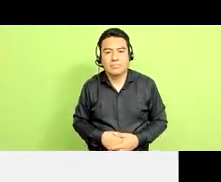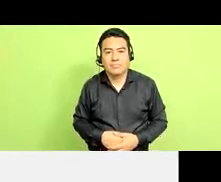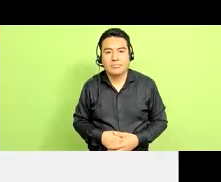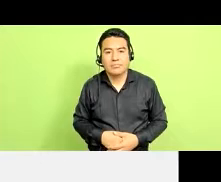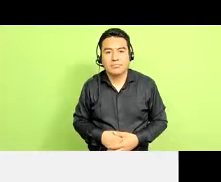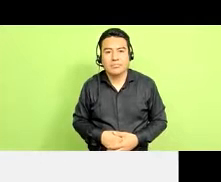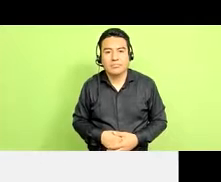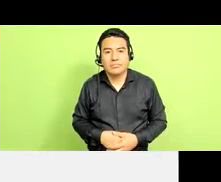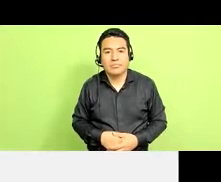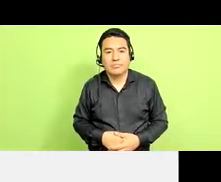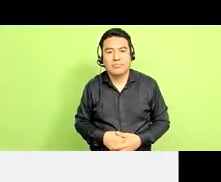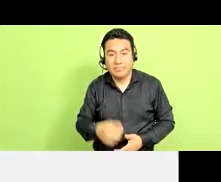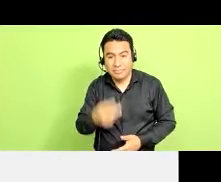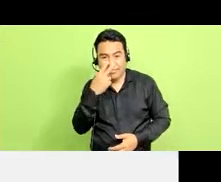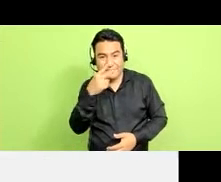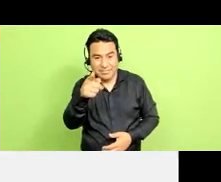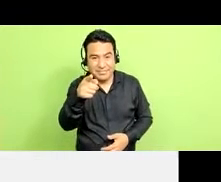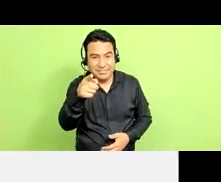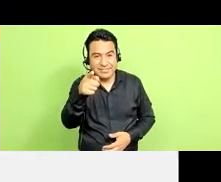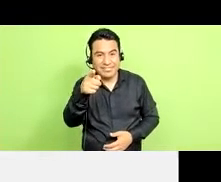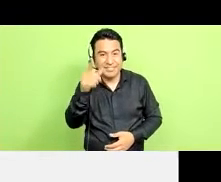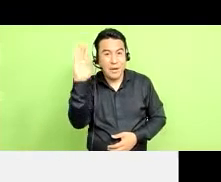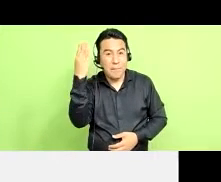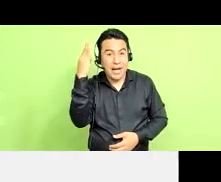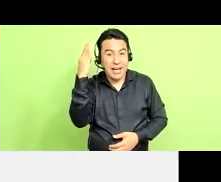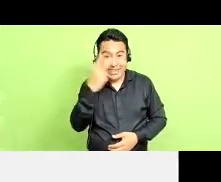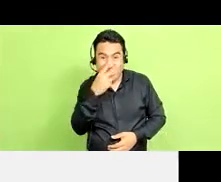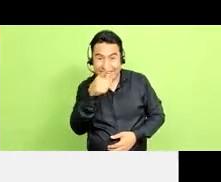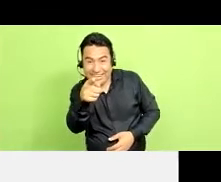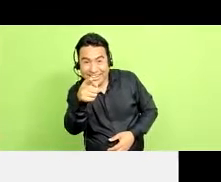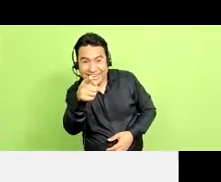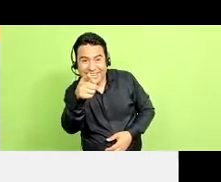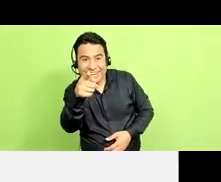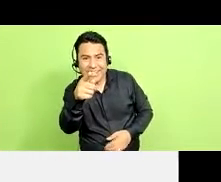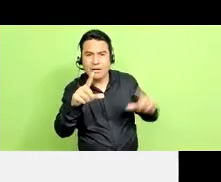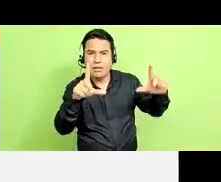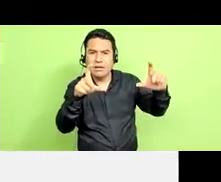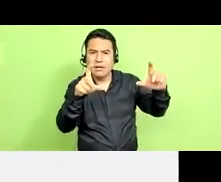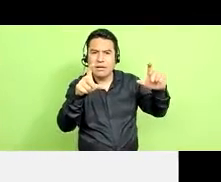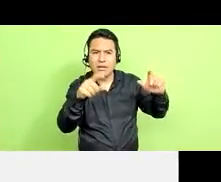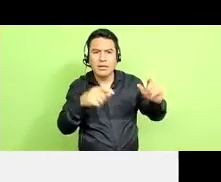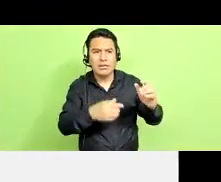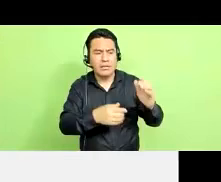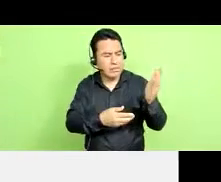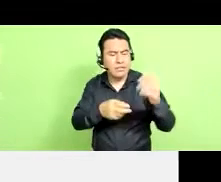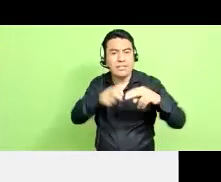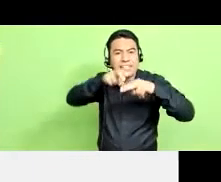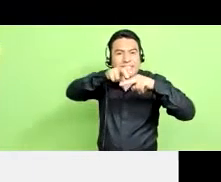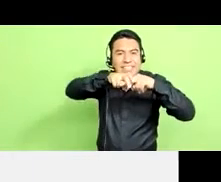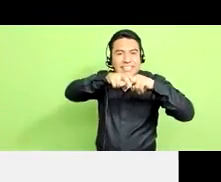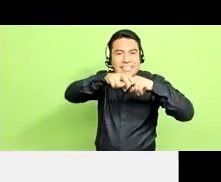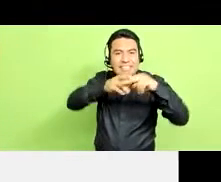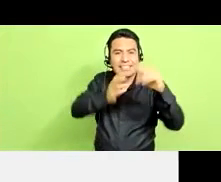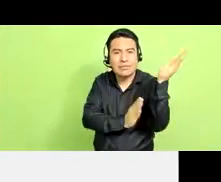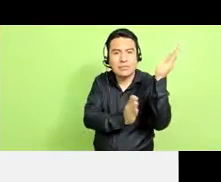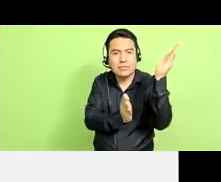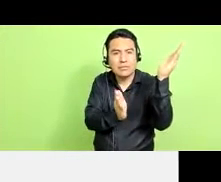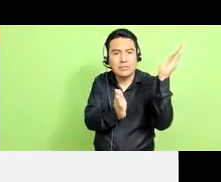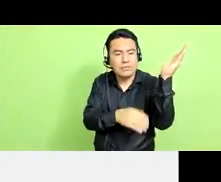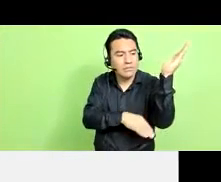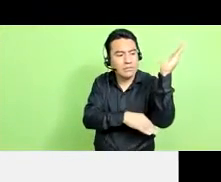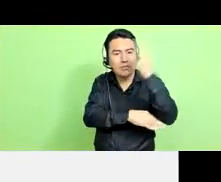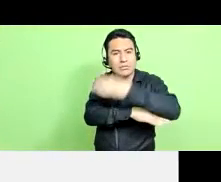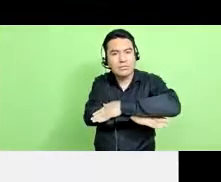el asiento plegable en currículos en servicios higiénicos es otra de las principales adecuaciones que se está realizando en esta